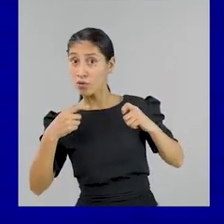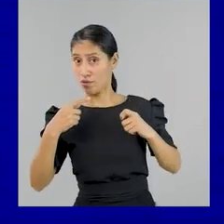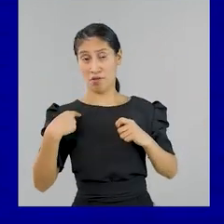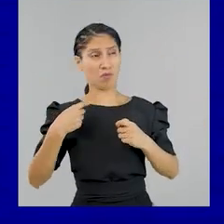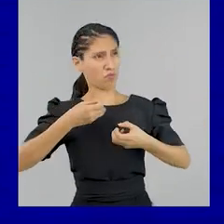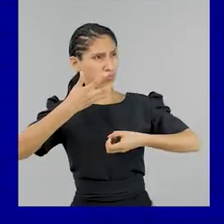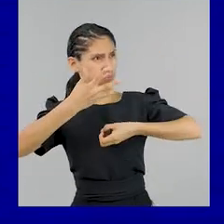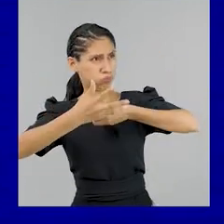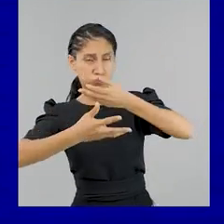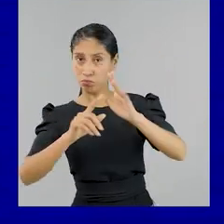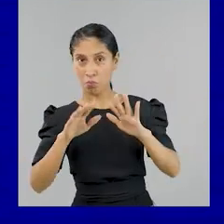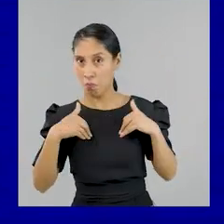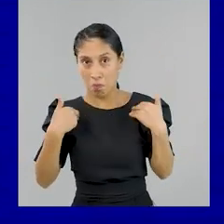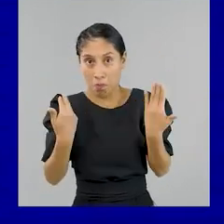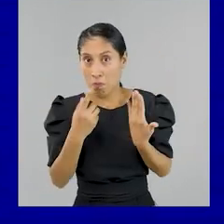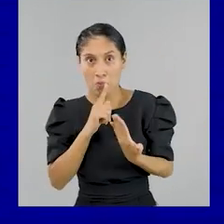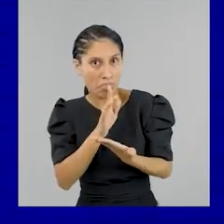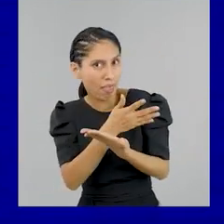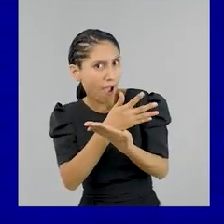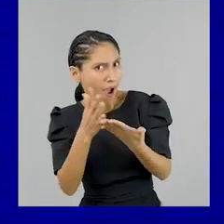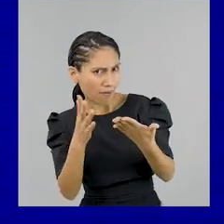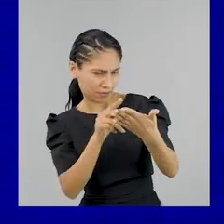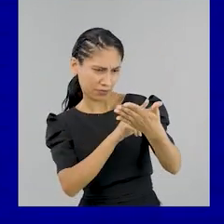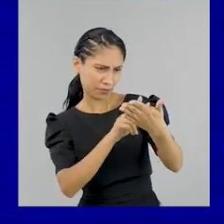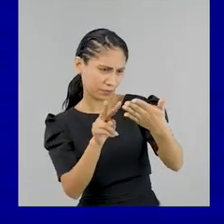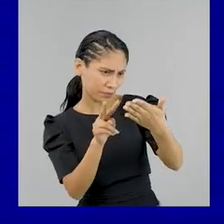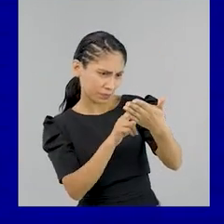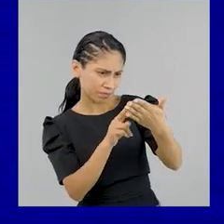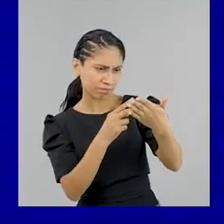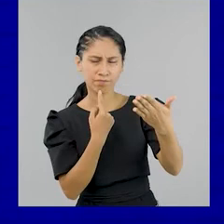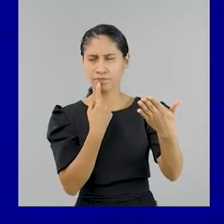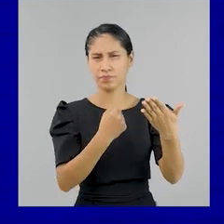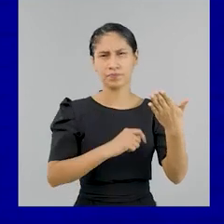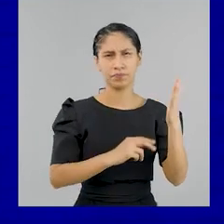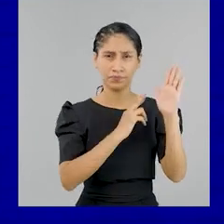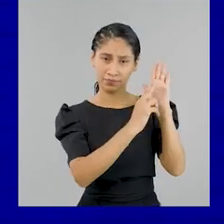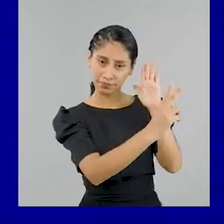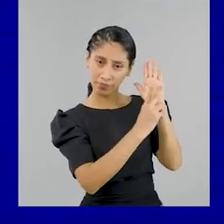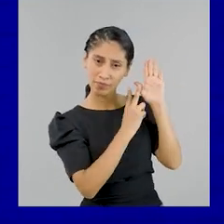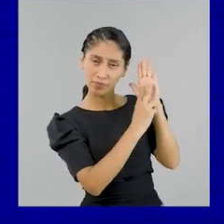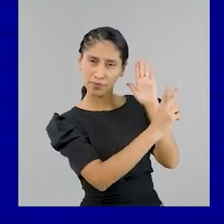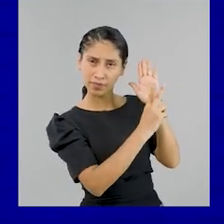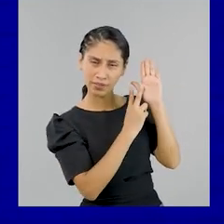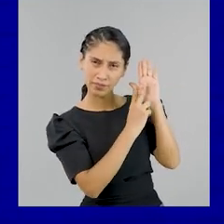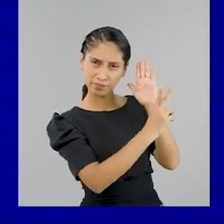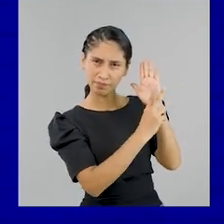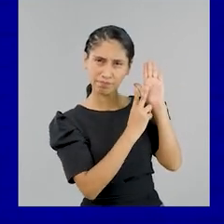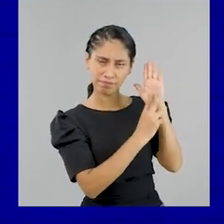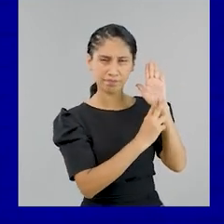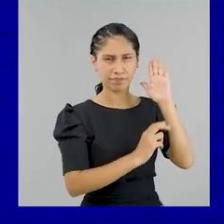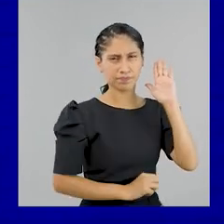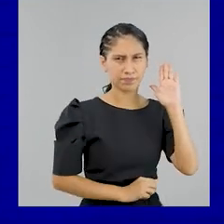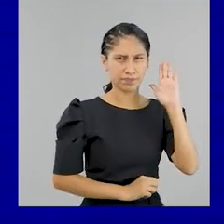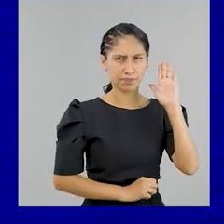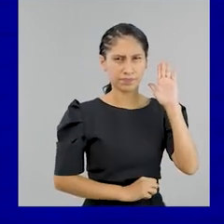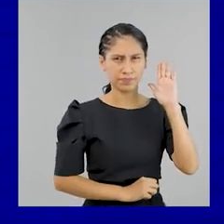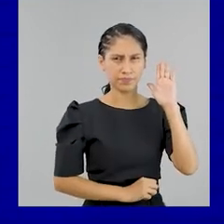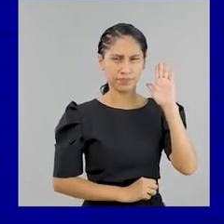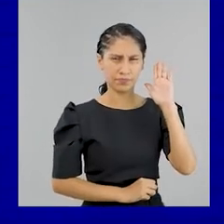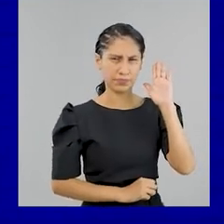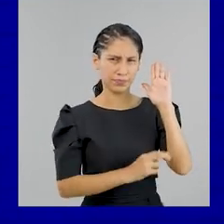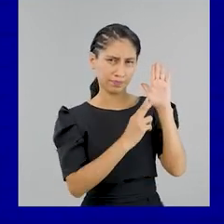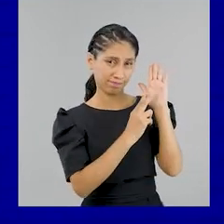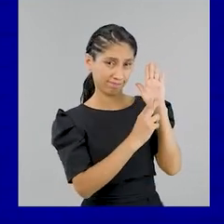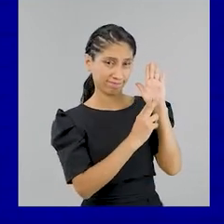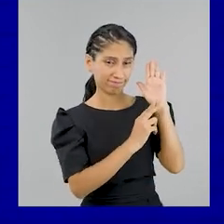quien estuvo cerca de terminar con el dominio español sobre el Perú. Como podemos apreciar, en esta paráfrasis encontramos la